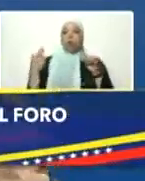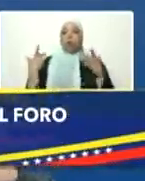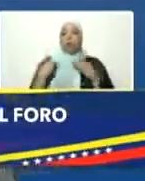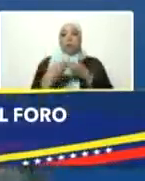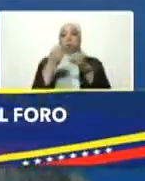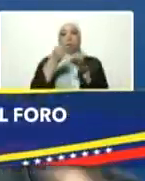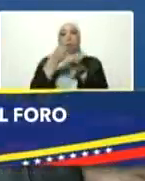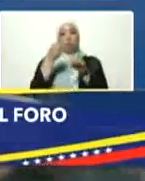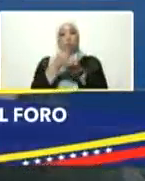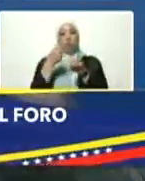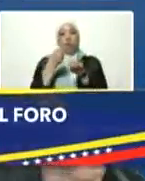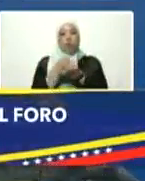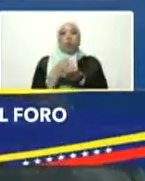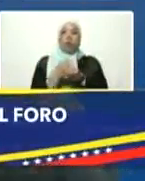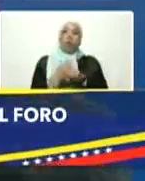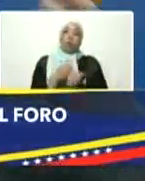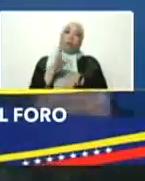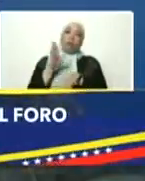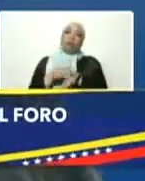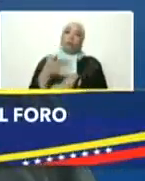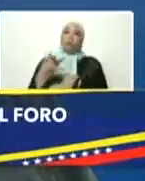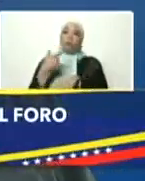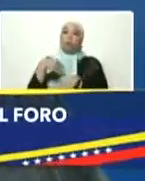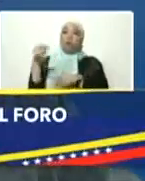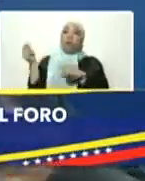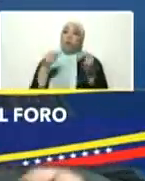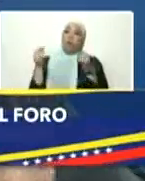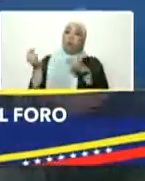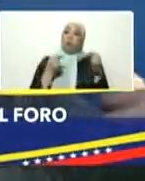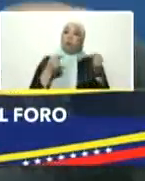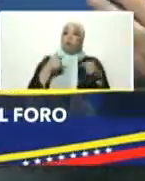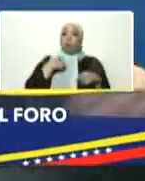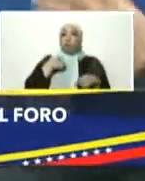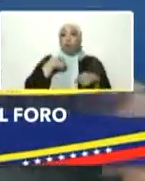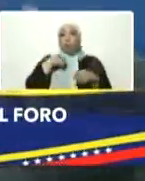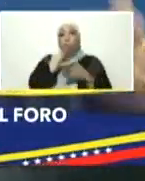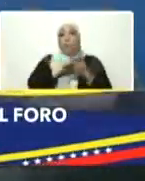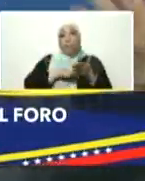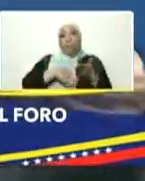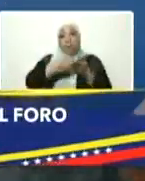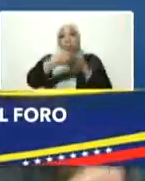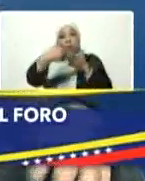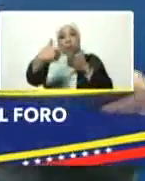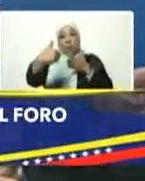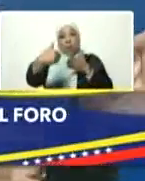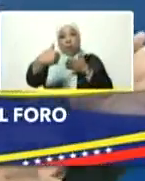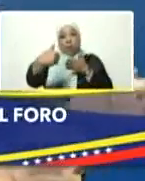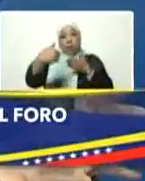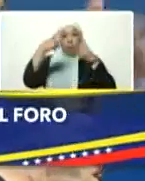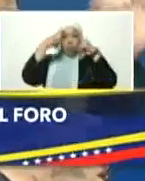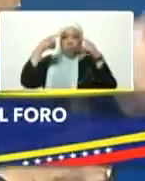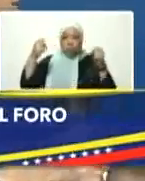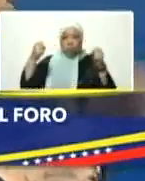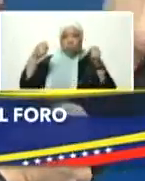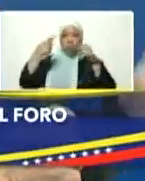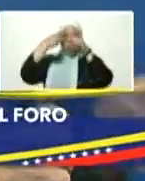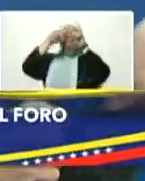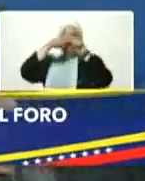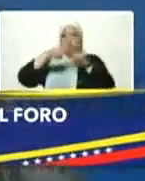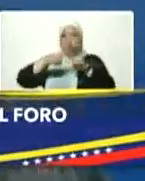trabajo común, porque yo particularmente, que soy de matemáticas, estoy ya de análisis políticos, me parecen,